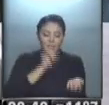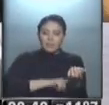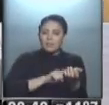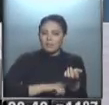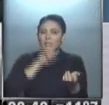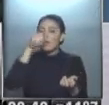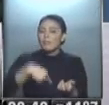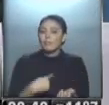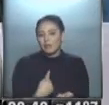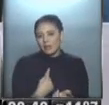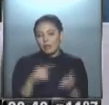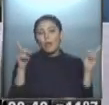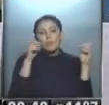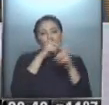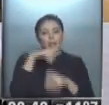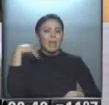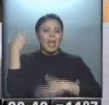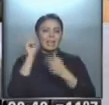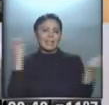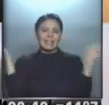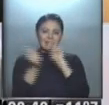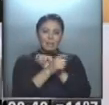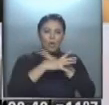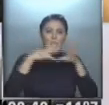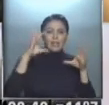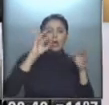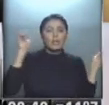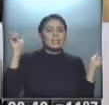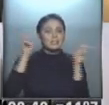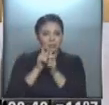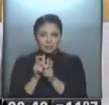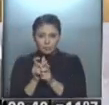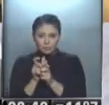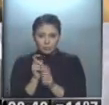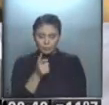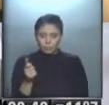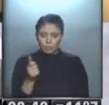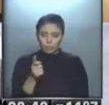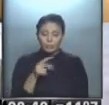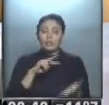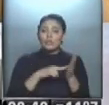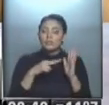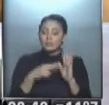produce alteraciones macro y microangiopáticas, o sea,